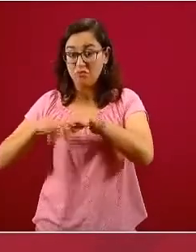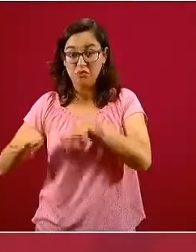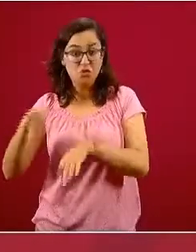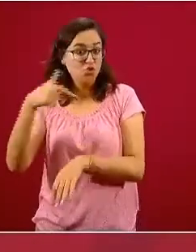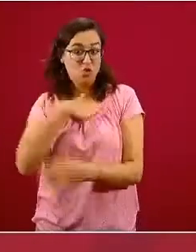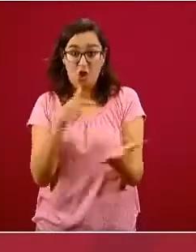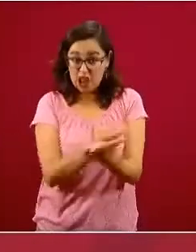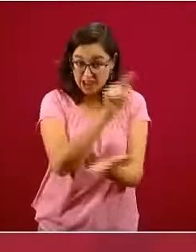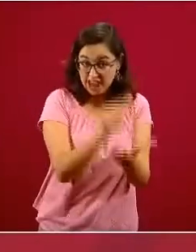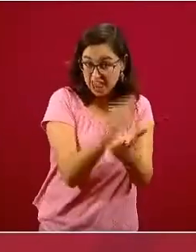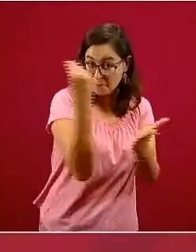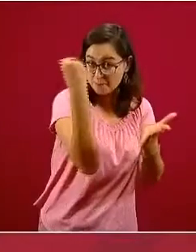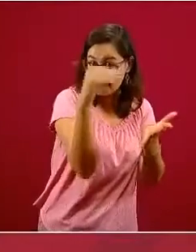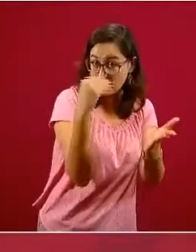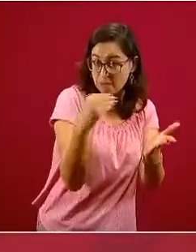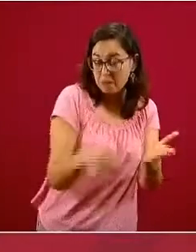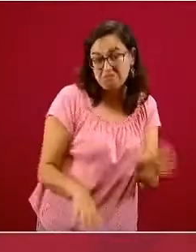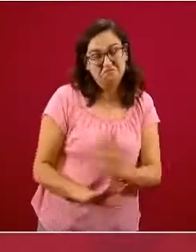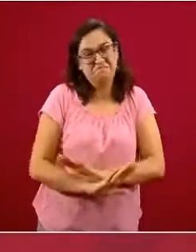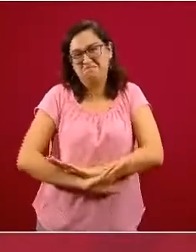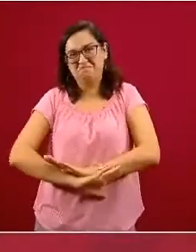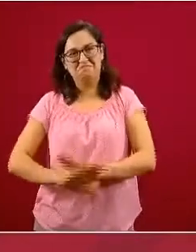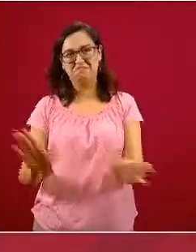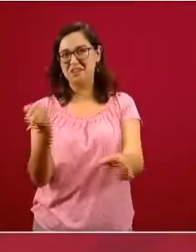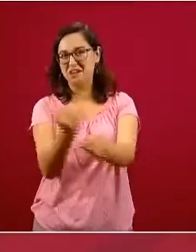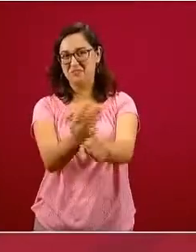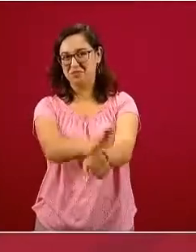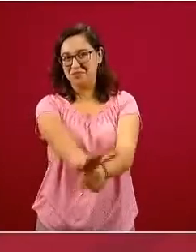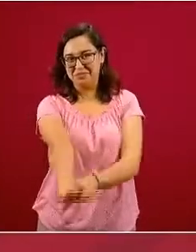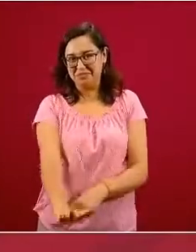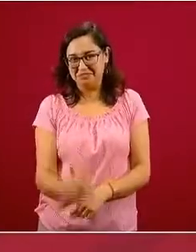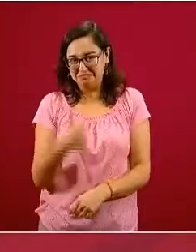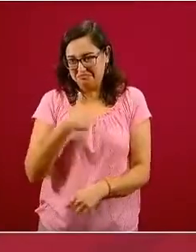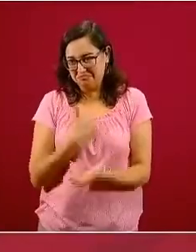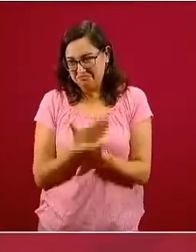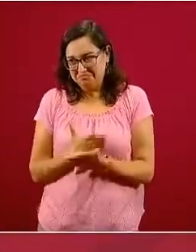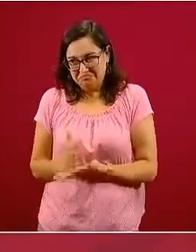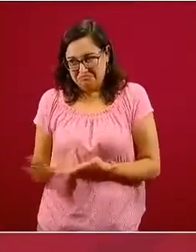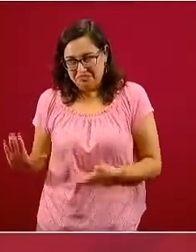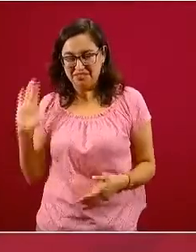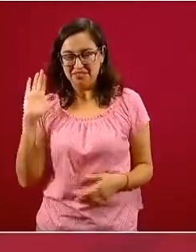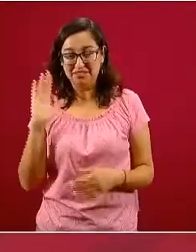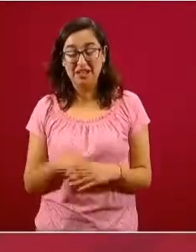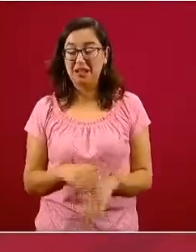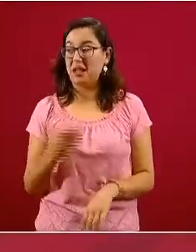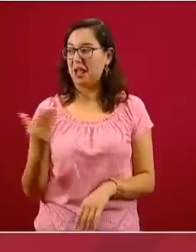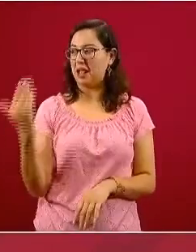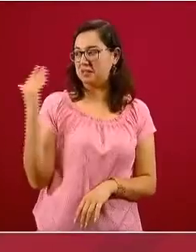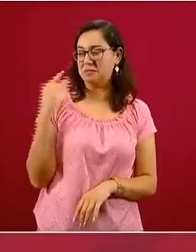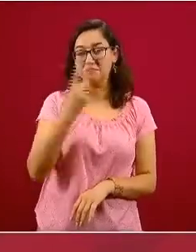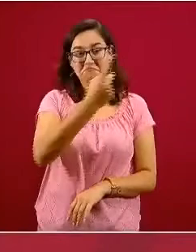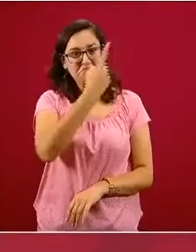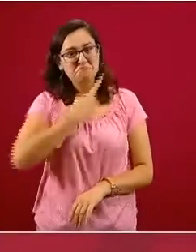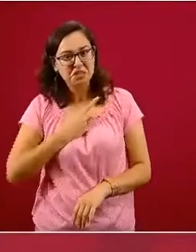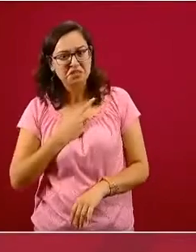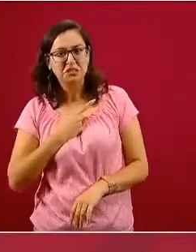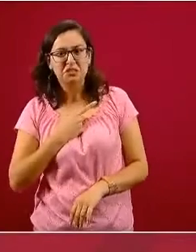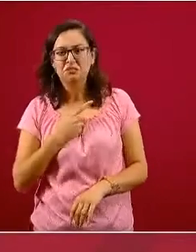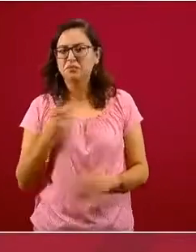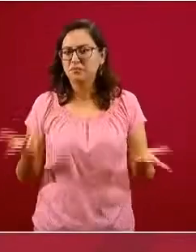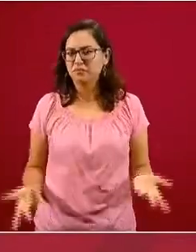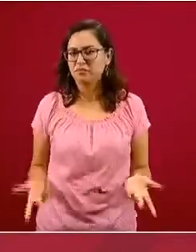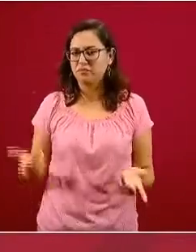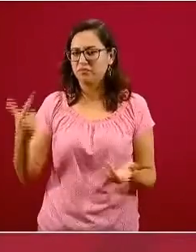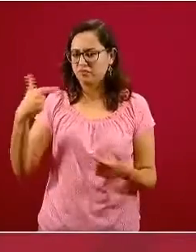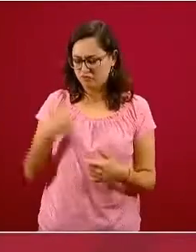Yo no legislo. Entonces, hace unos días, la semana pasada, alguien me comentaba que se rumoraba